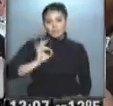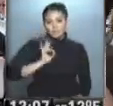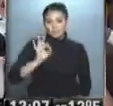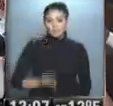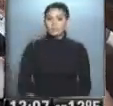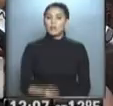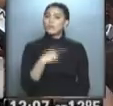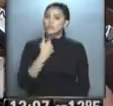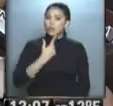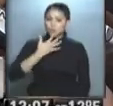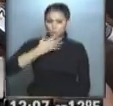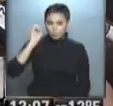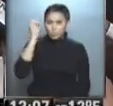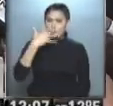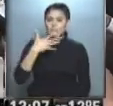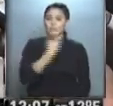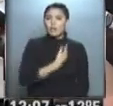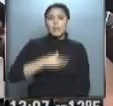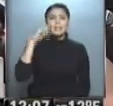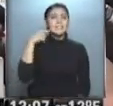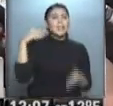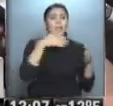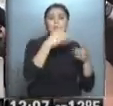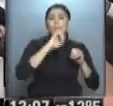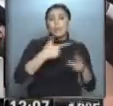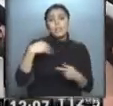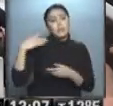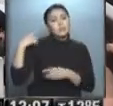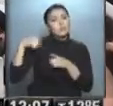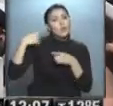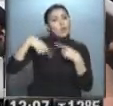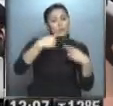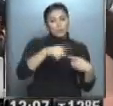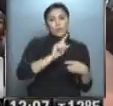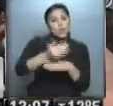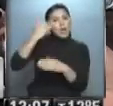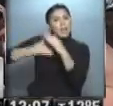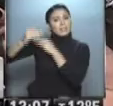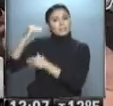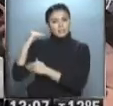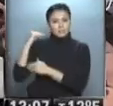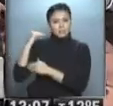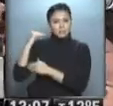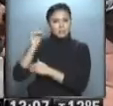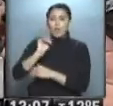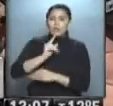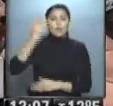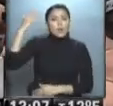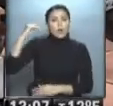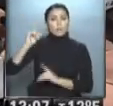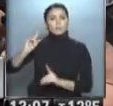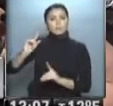Estamos convencidos del camino que sigue Cristina y que ese camino hay que continuarlo y no volver atrás, no volver a la